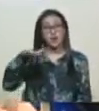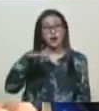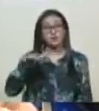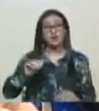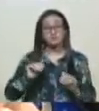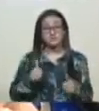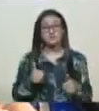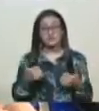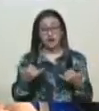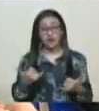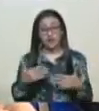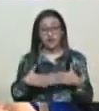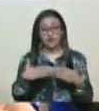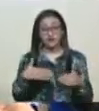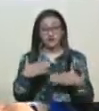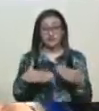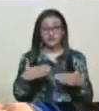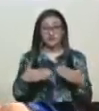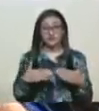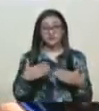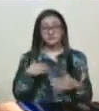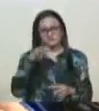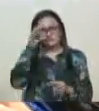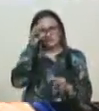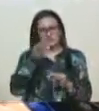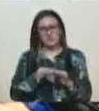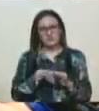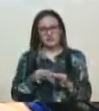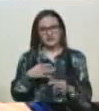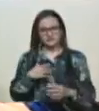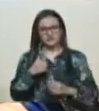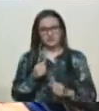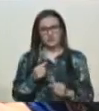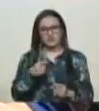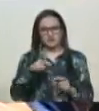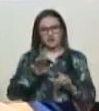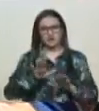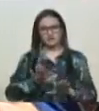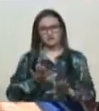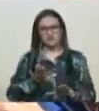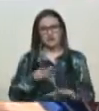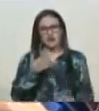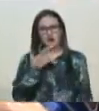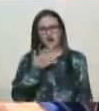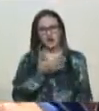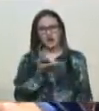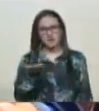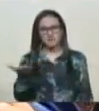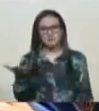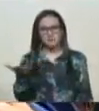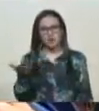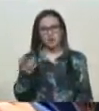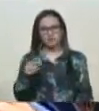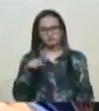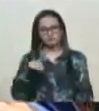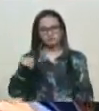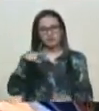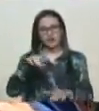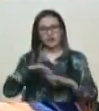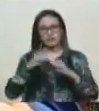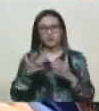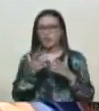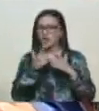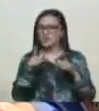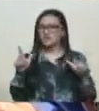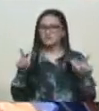a ser, nosotros tenemos la fe y tenemos la certeza que va a ser así, va a ser un ejemplo y una vanguardia para el mundo. Los pueblos libres del mundo